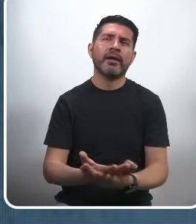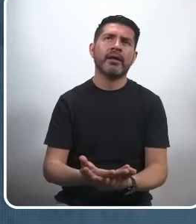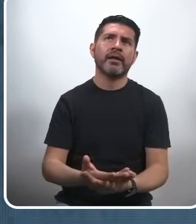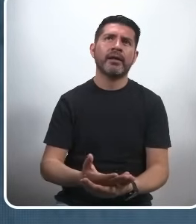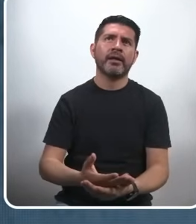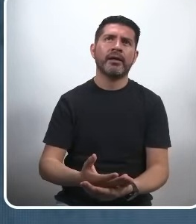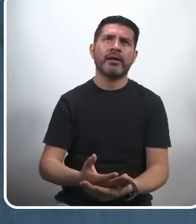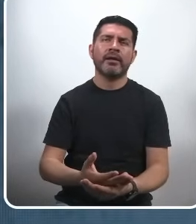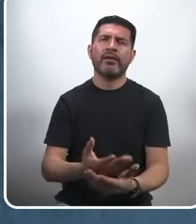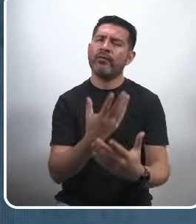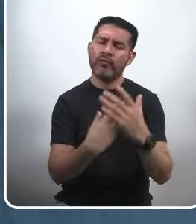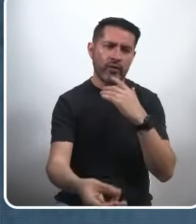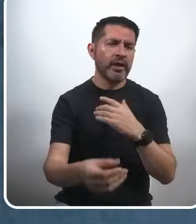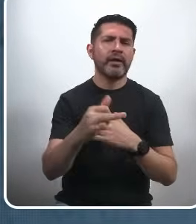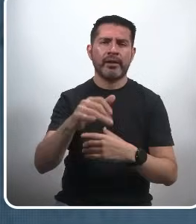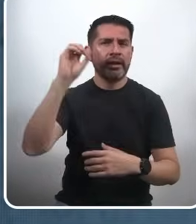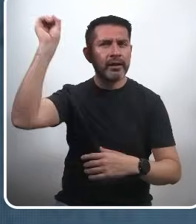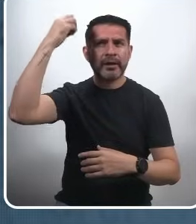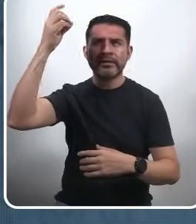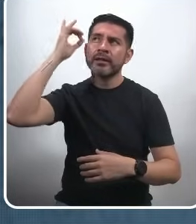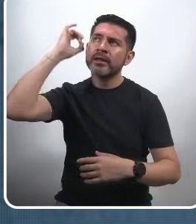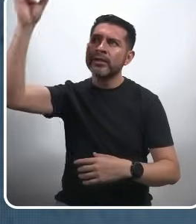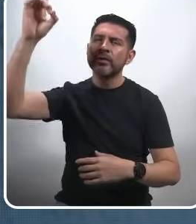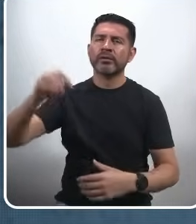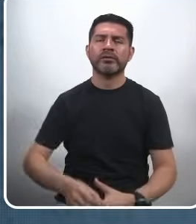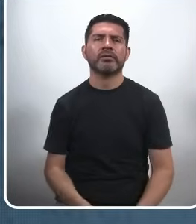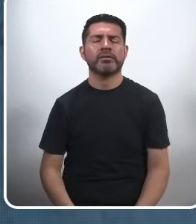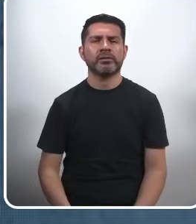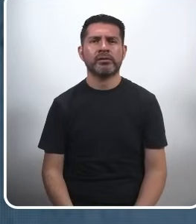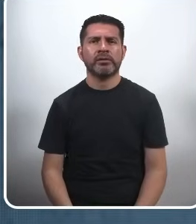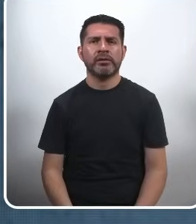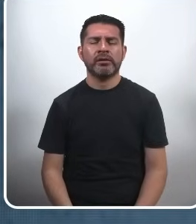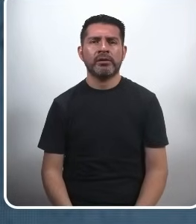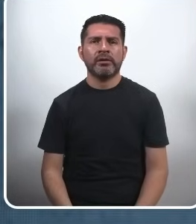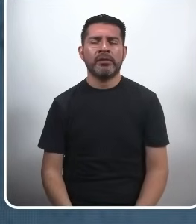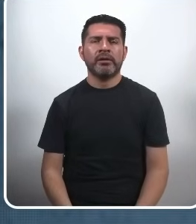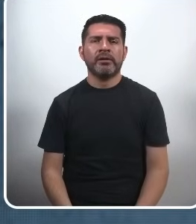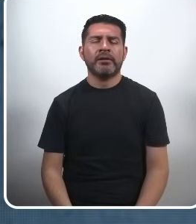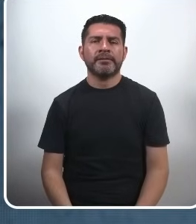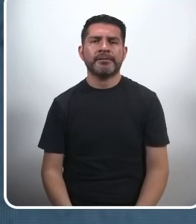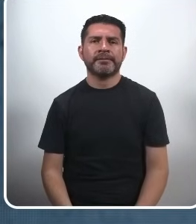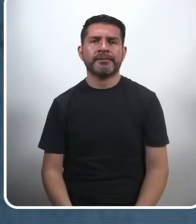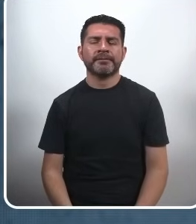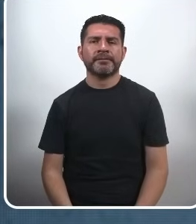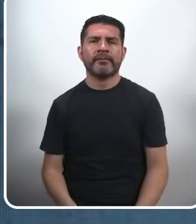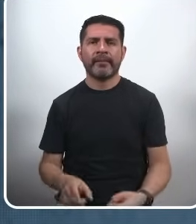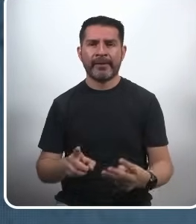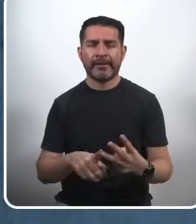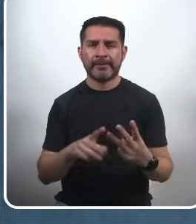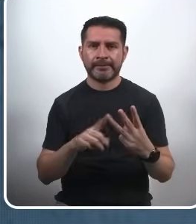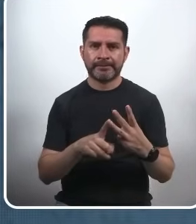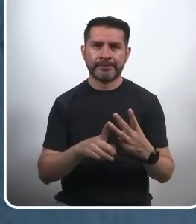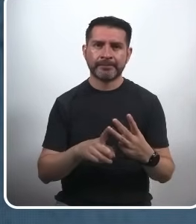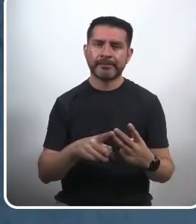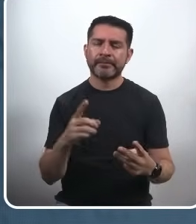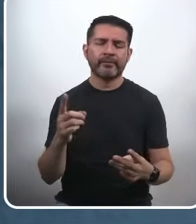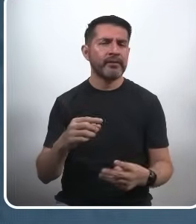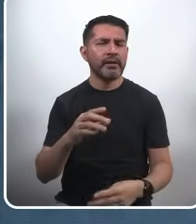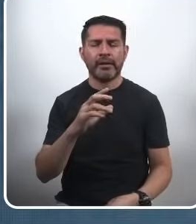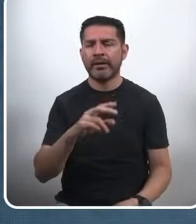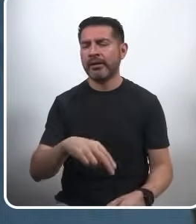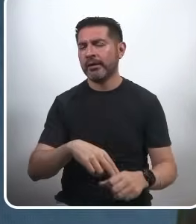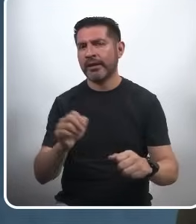dice que nadie brote una raíz de amargura, ¿okay? Y tres, dice que nadie sea inmoral.